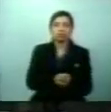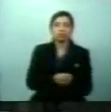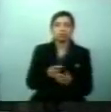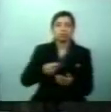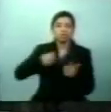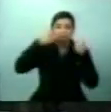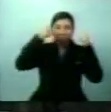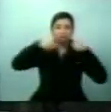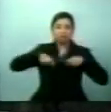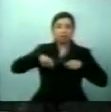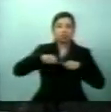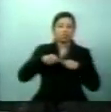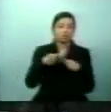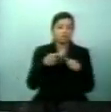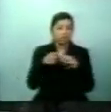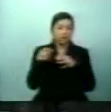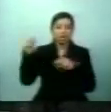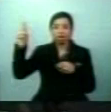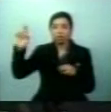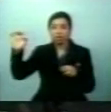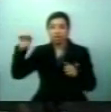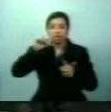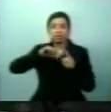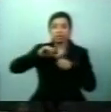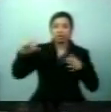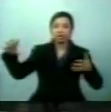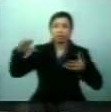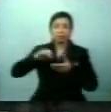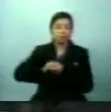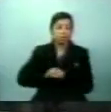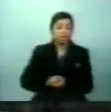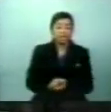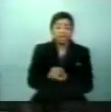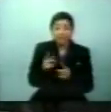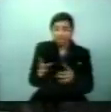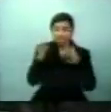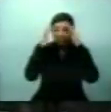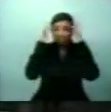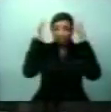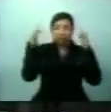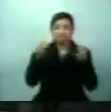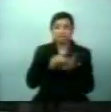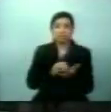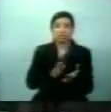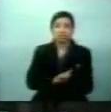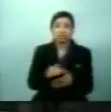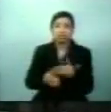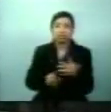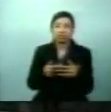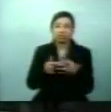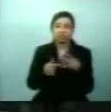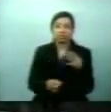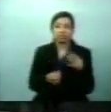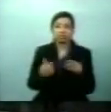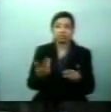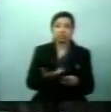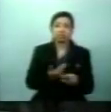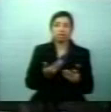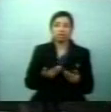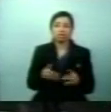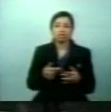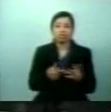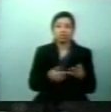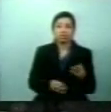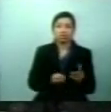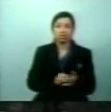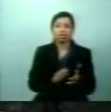de asociación con la Unión Europea es el paso decisivo en la consolidación de nuestras relaciones